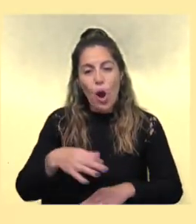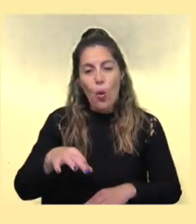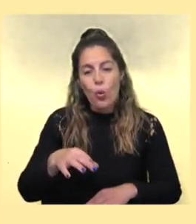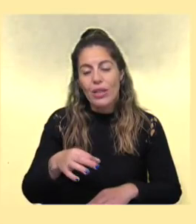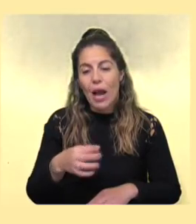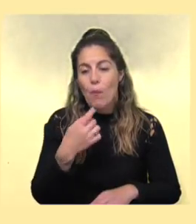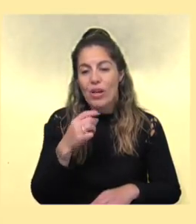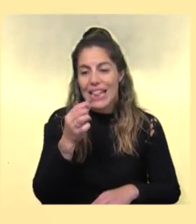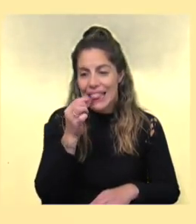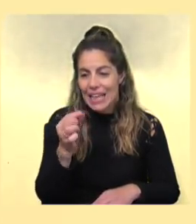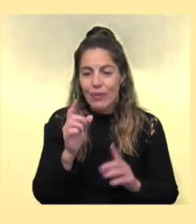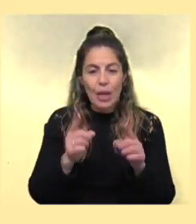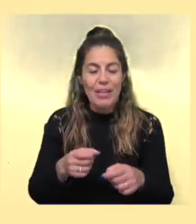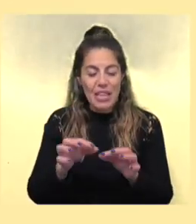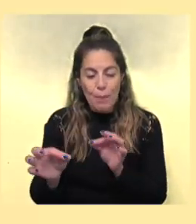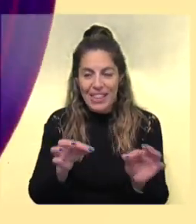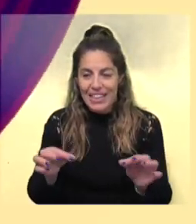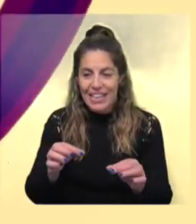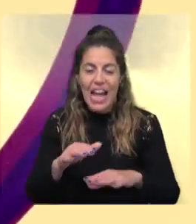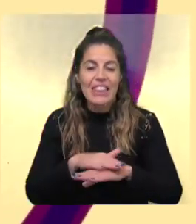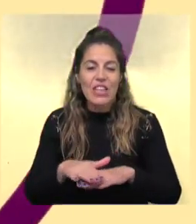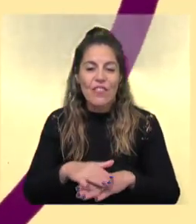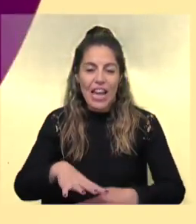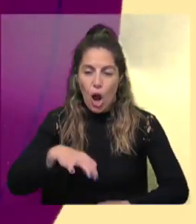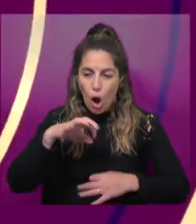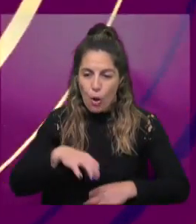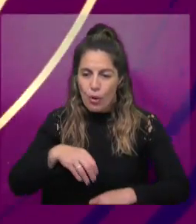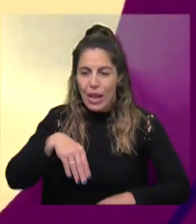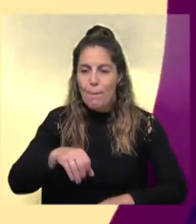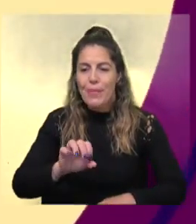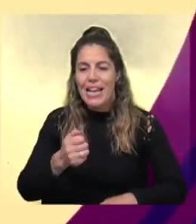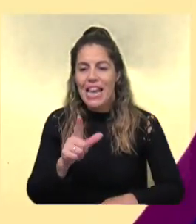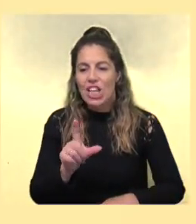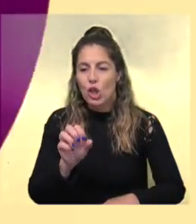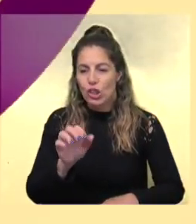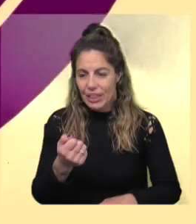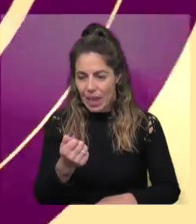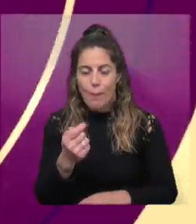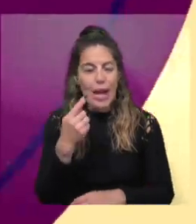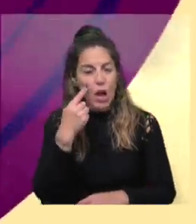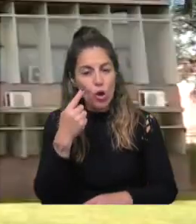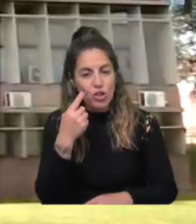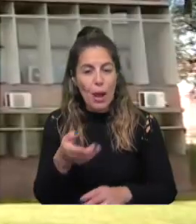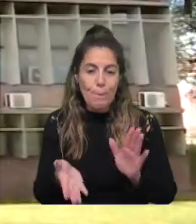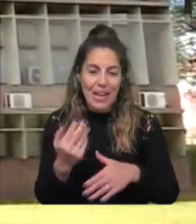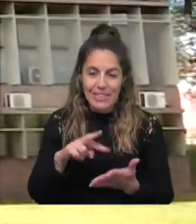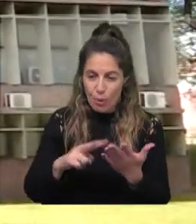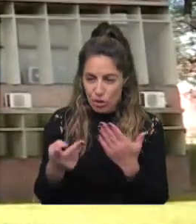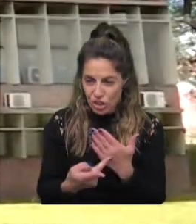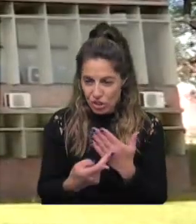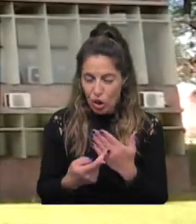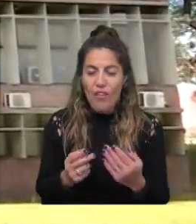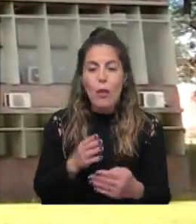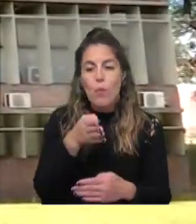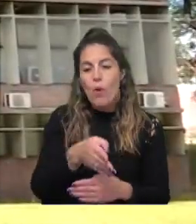de saliva en la que además se medirán los niveles de la hormona melatonina. Para participar o conocer más sobre el proyecto, se debe